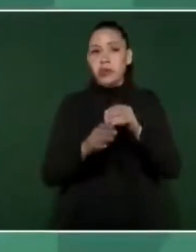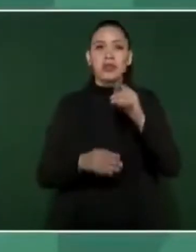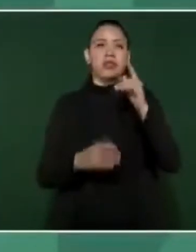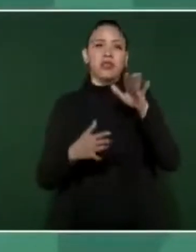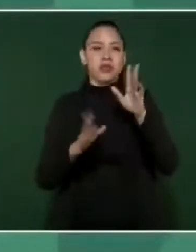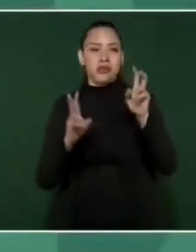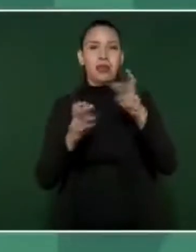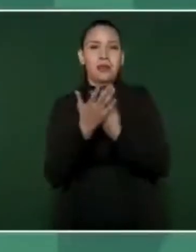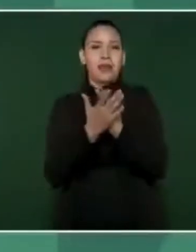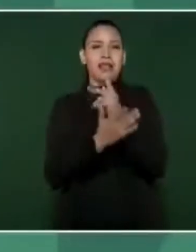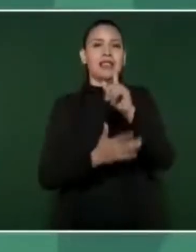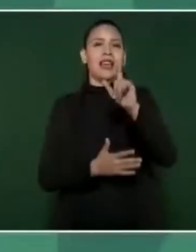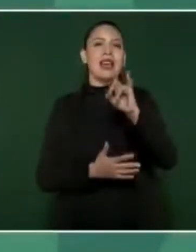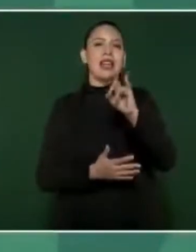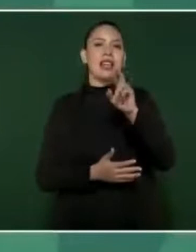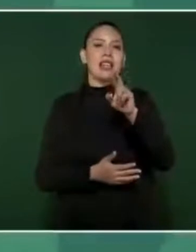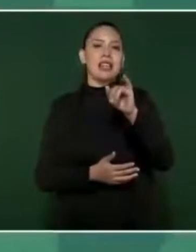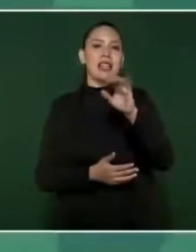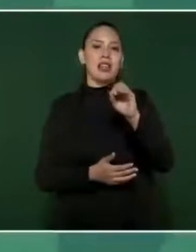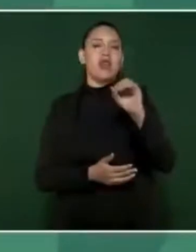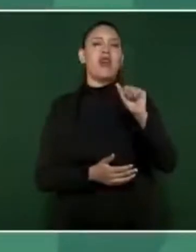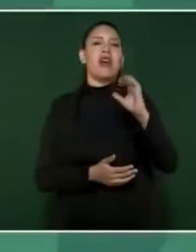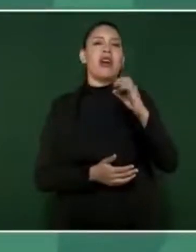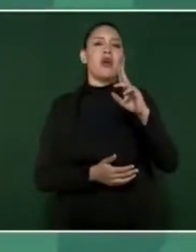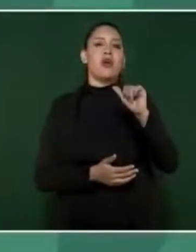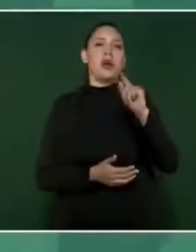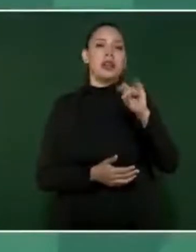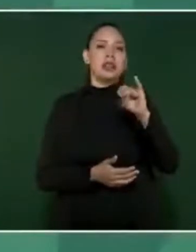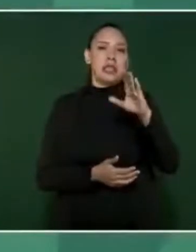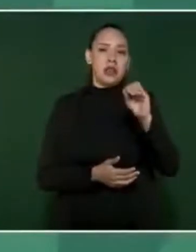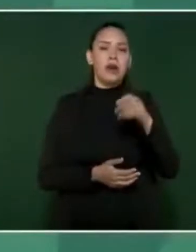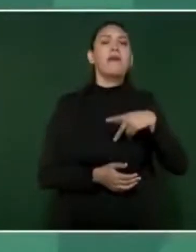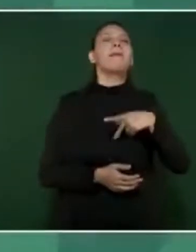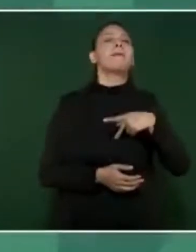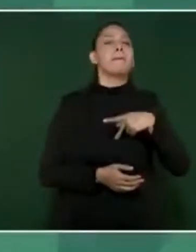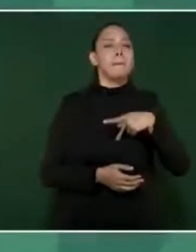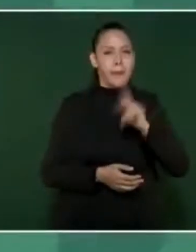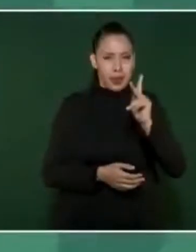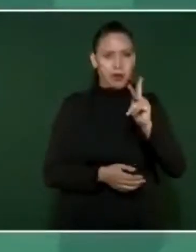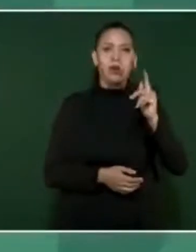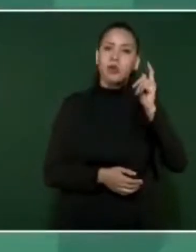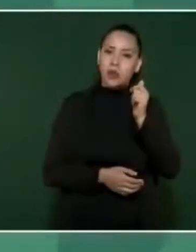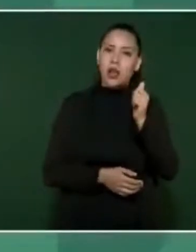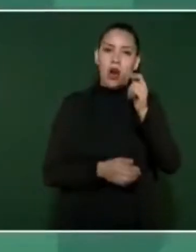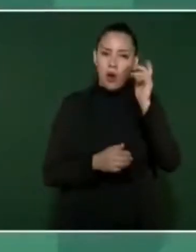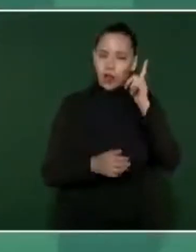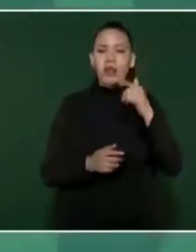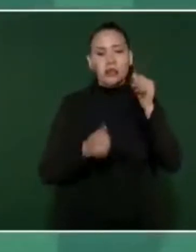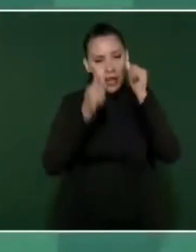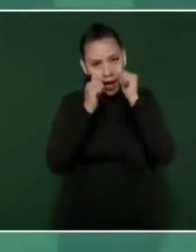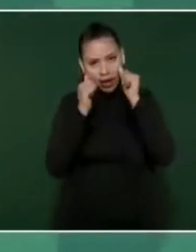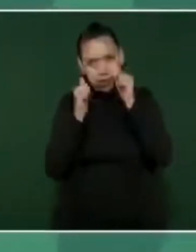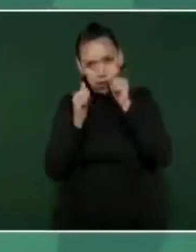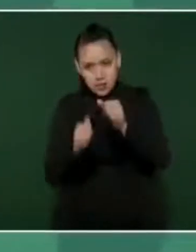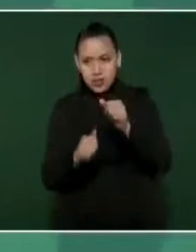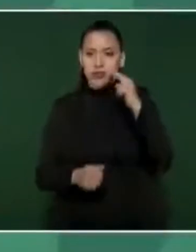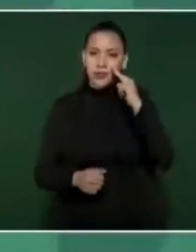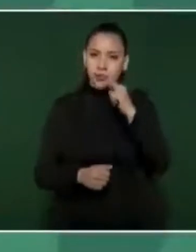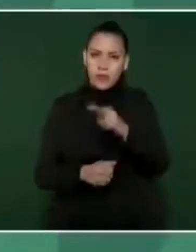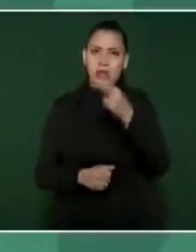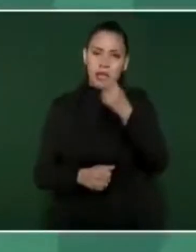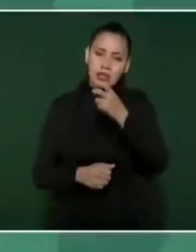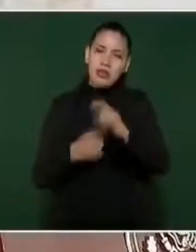acuático, pero vamos a atender la petición que se nos hace, y